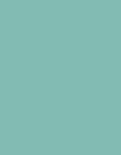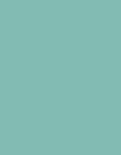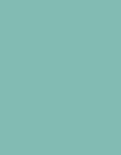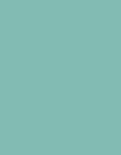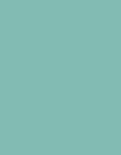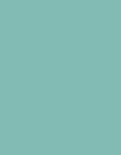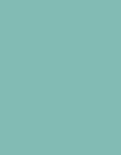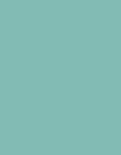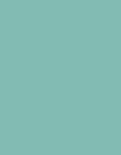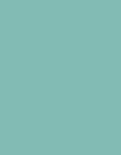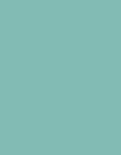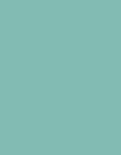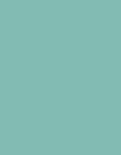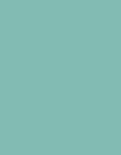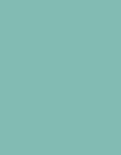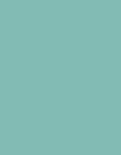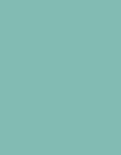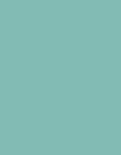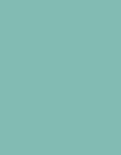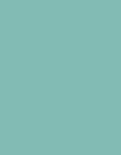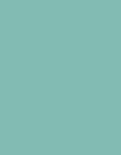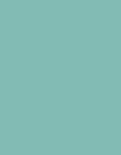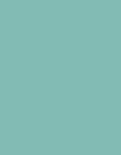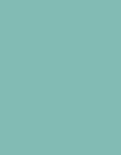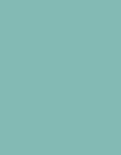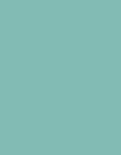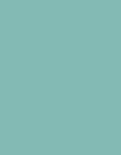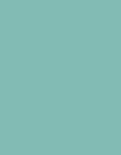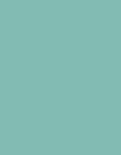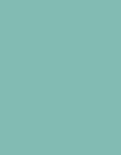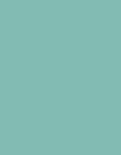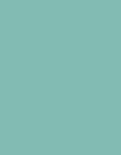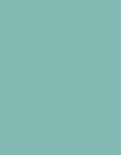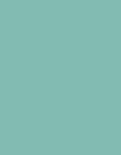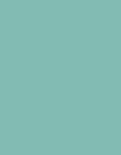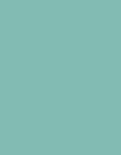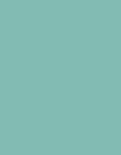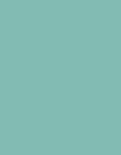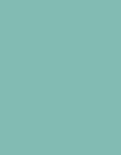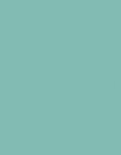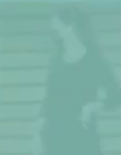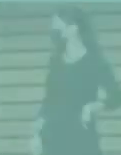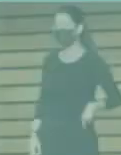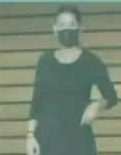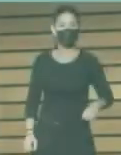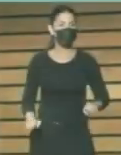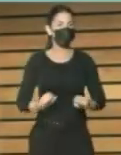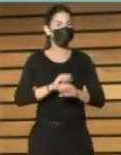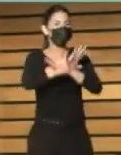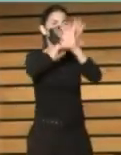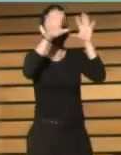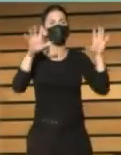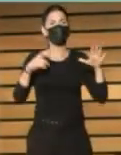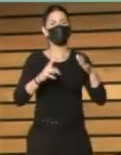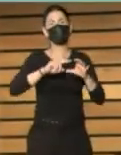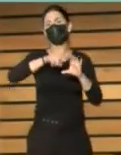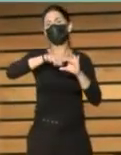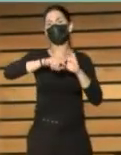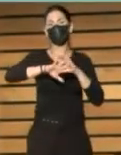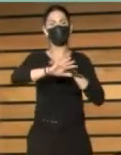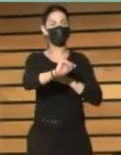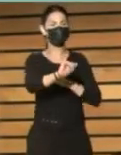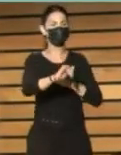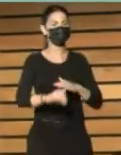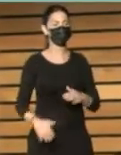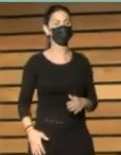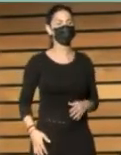Nos hemos extendido por varias partes de la geografía. Se ve claro dónde están algunos vacíos. Y hago una invitación que nadie me ha pedido